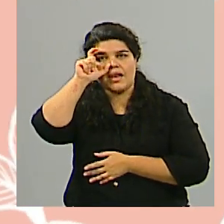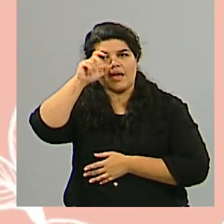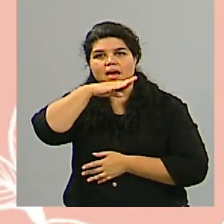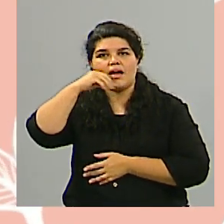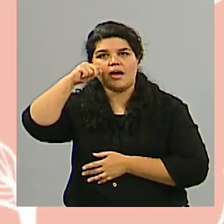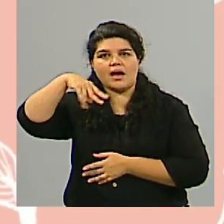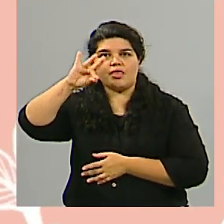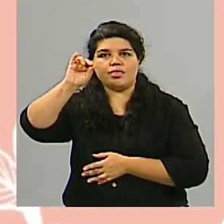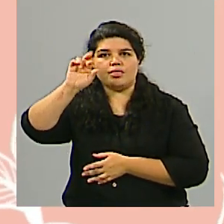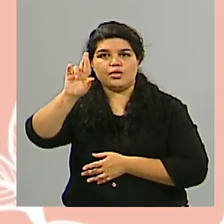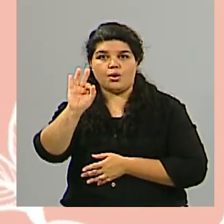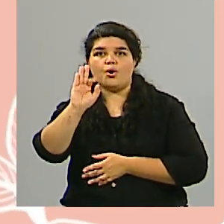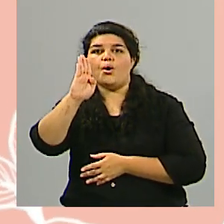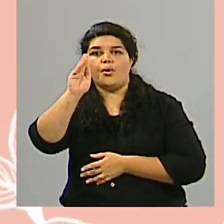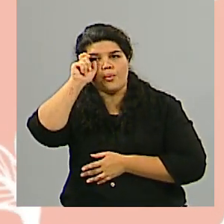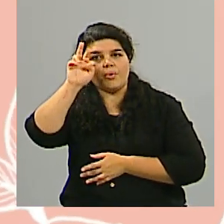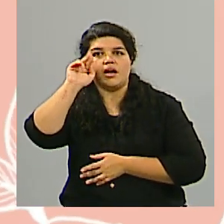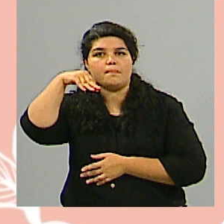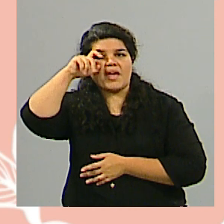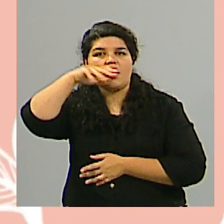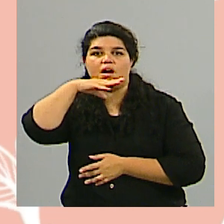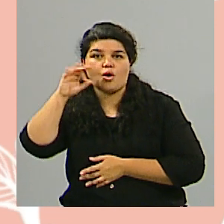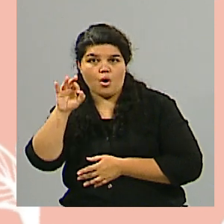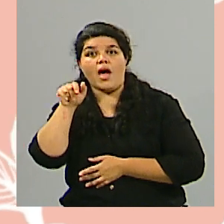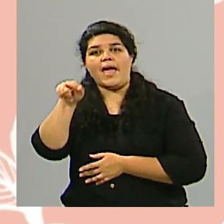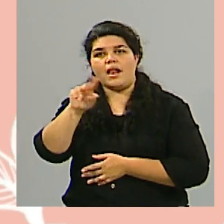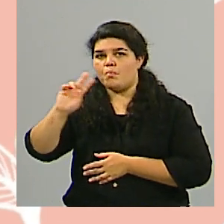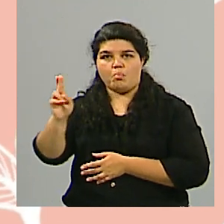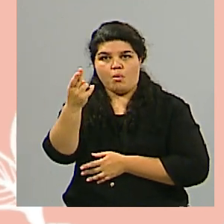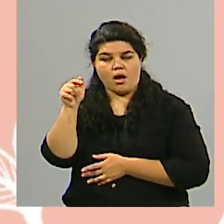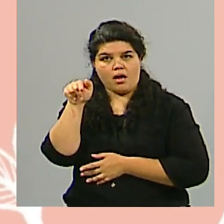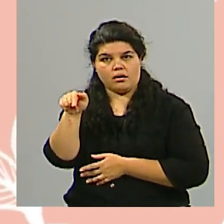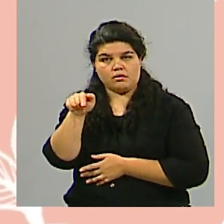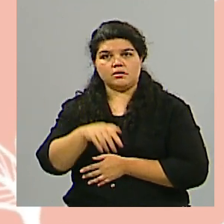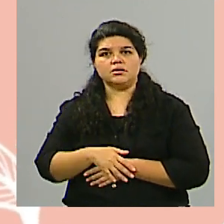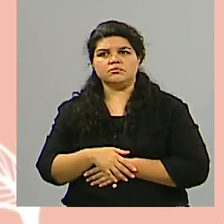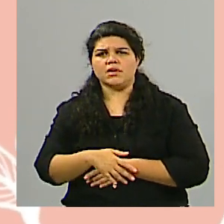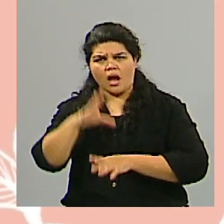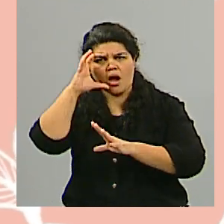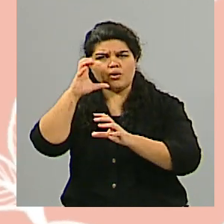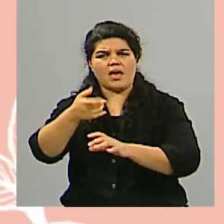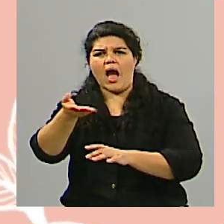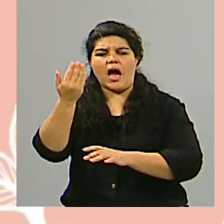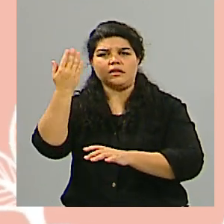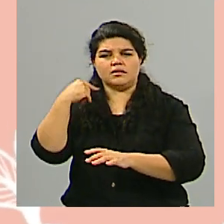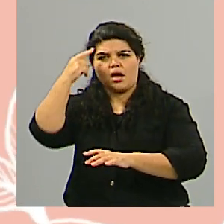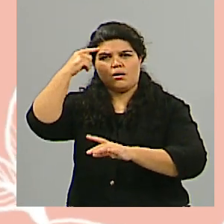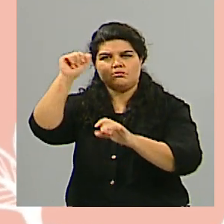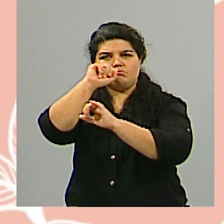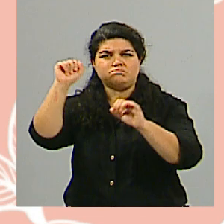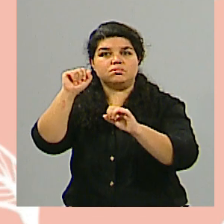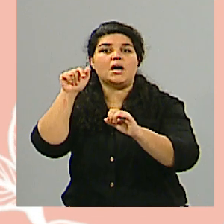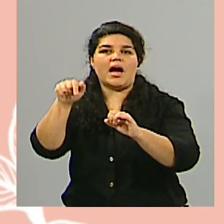de la tarde de hoy se dio a conocer su fallecimiento. Recordemos que él sufrió un ACV hemorrágico el 1 de